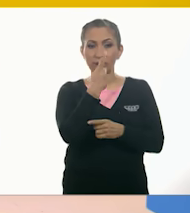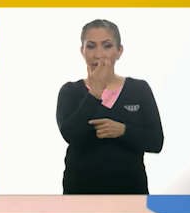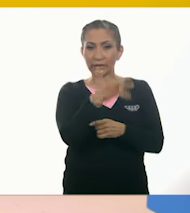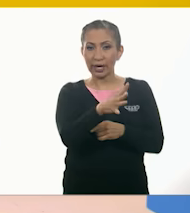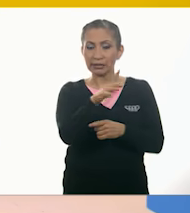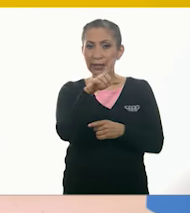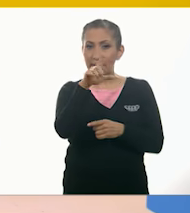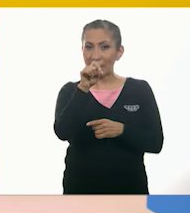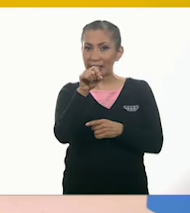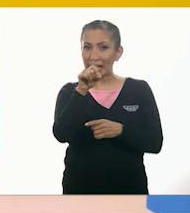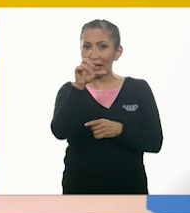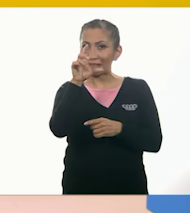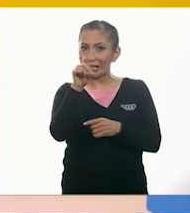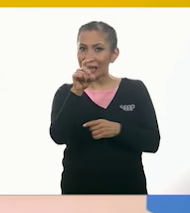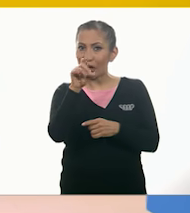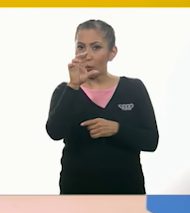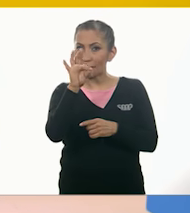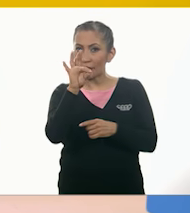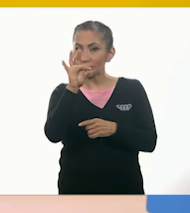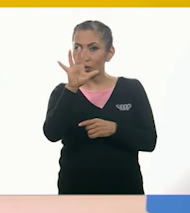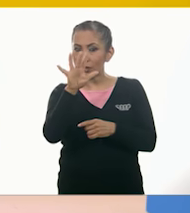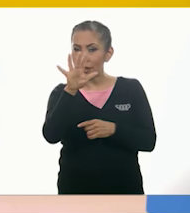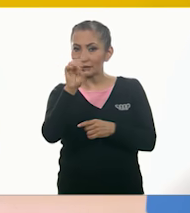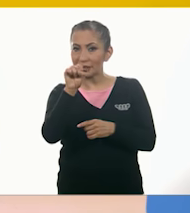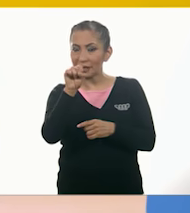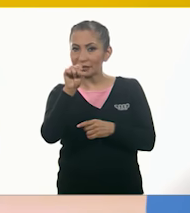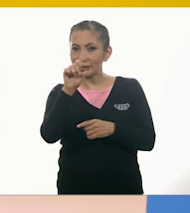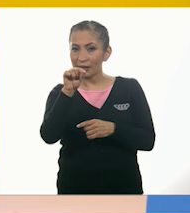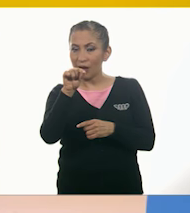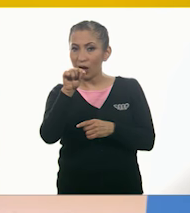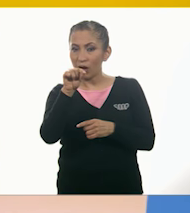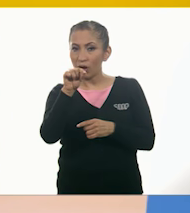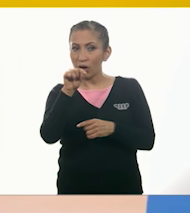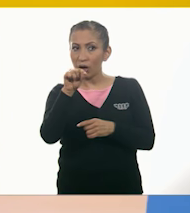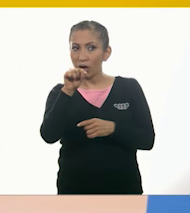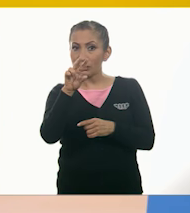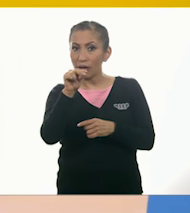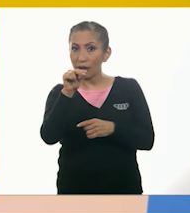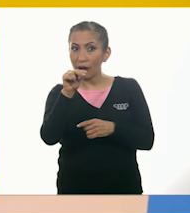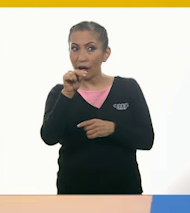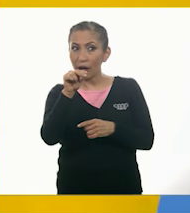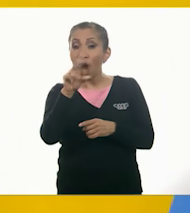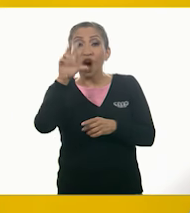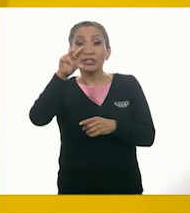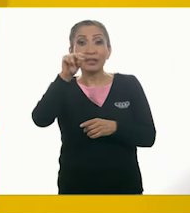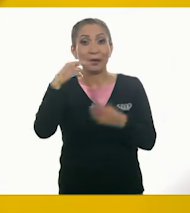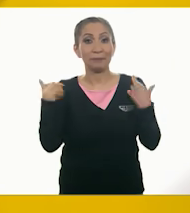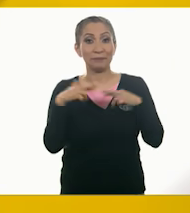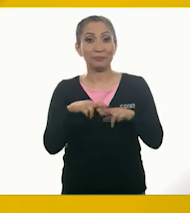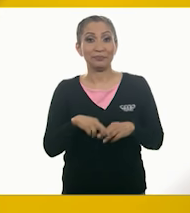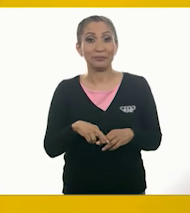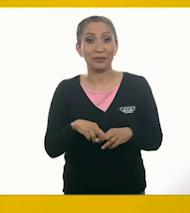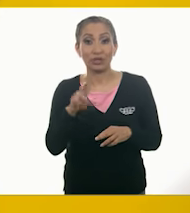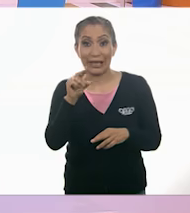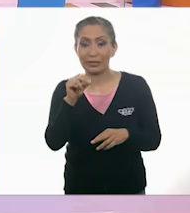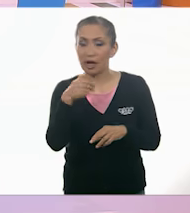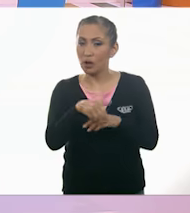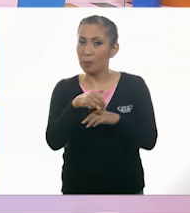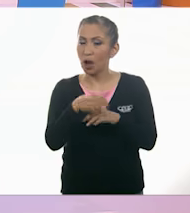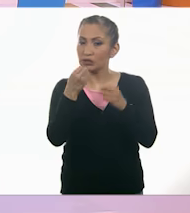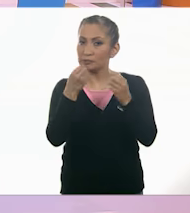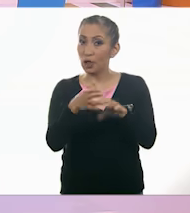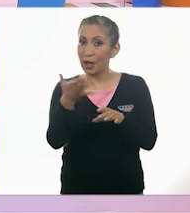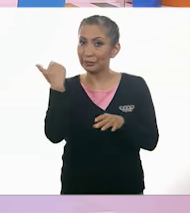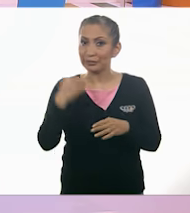10, 20, 30, 40, 50, 60, 70, 80. ¡80, maestra! 80 es el número